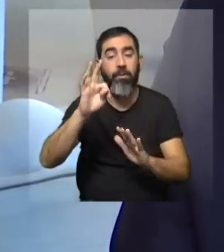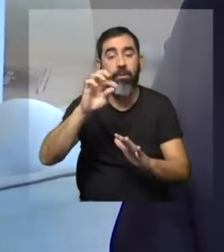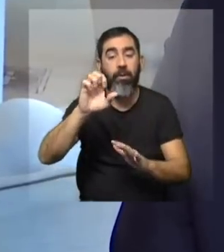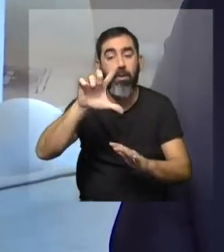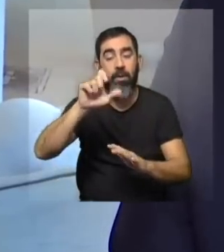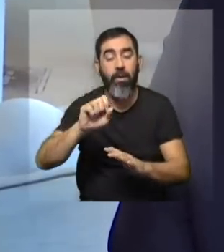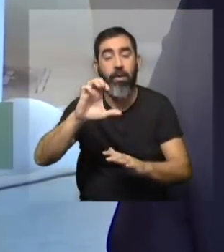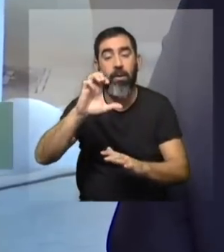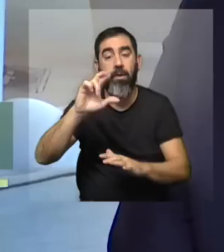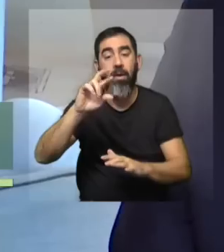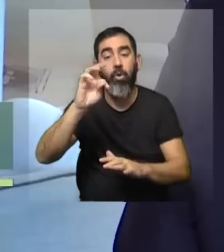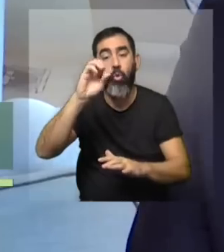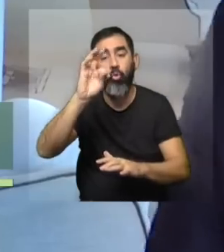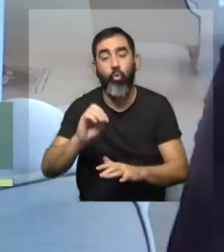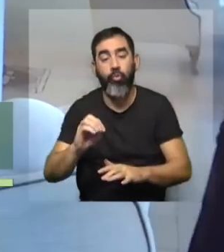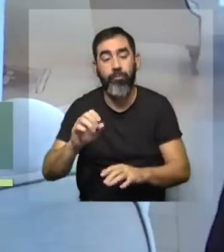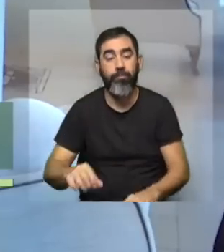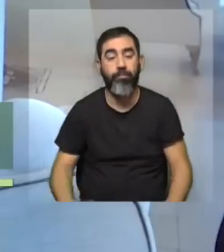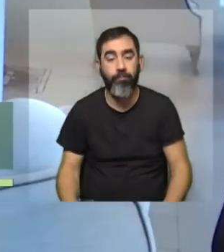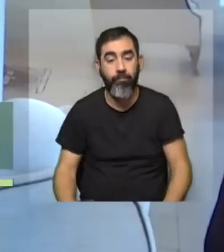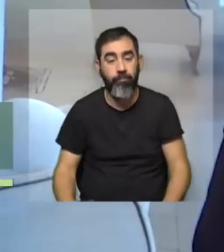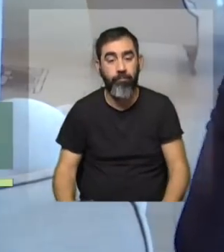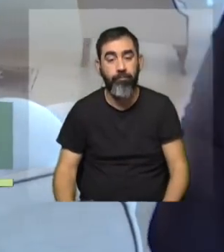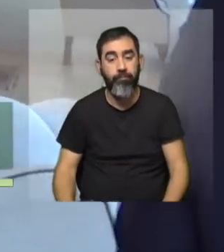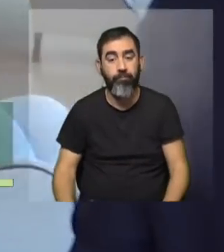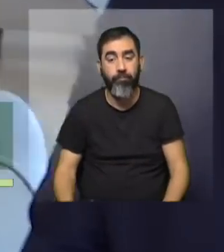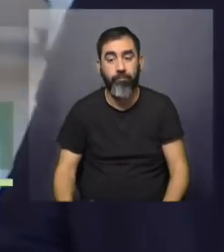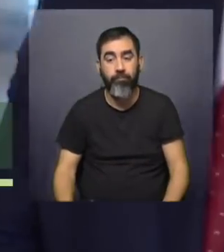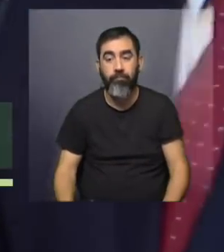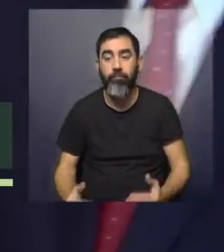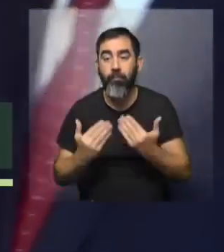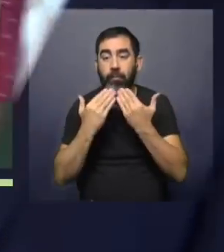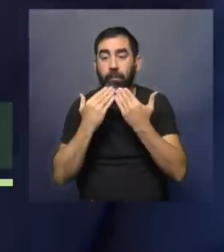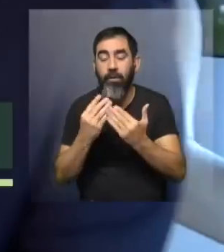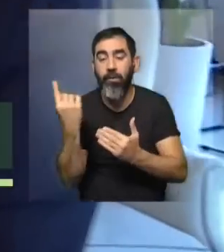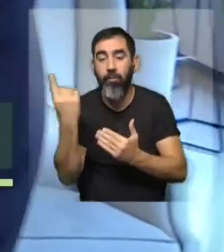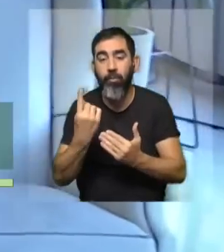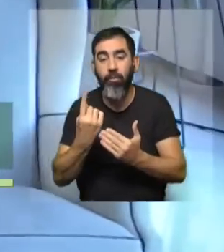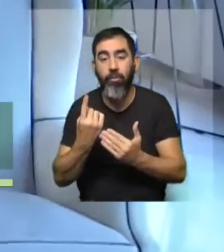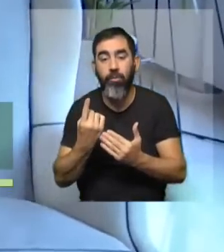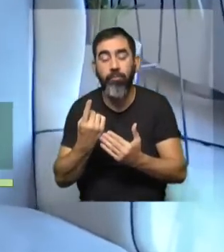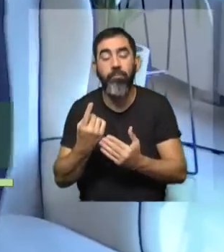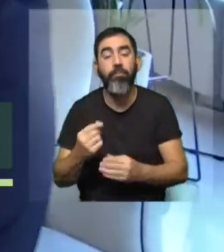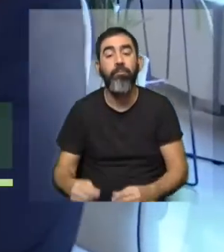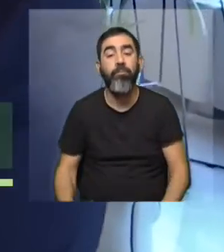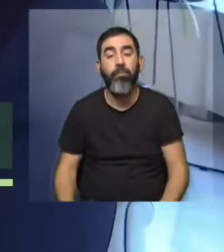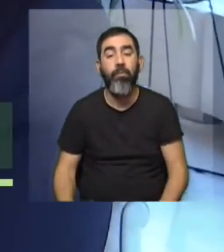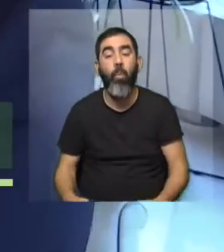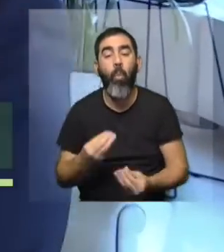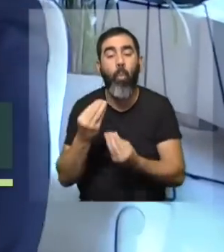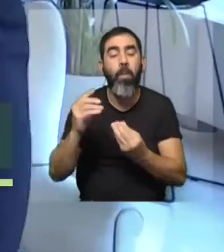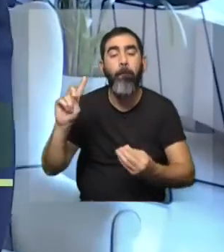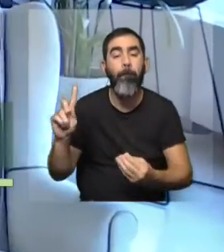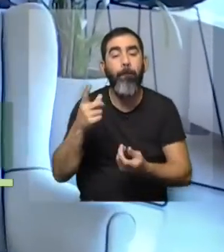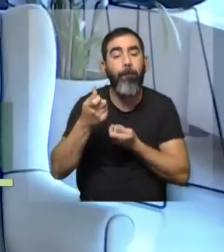reconocida en el río de la plata y muy querida Aquí también en Montevideo Gracias primero por estos minutos y conocer bueno en principio Cuáles son los